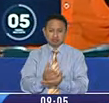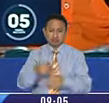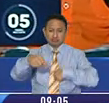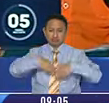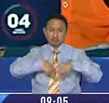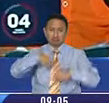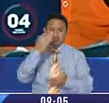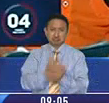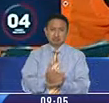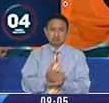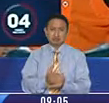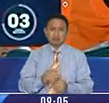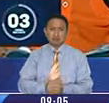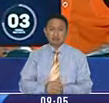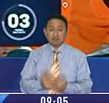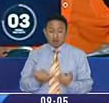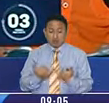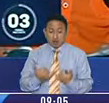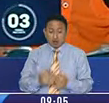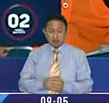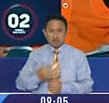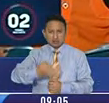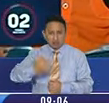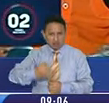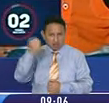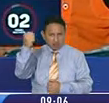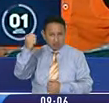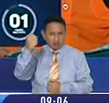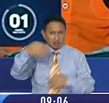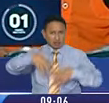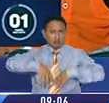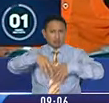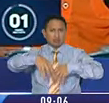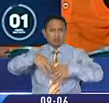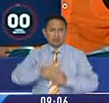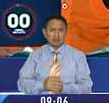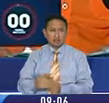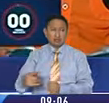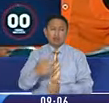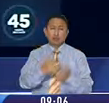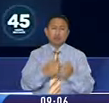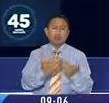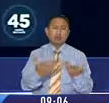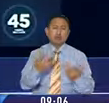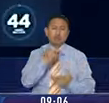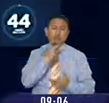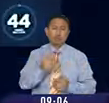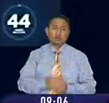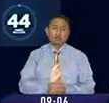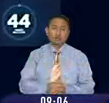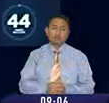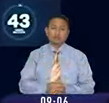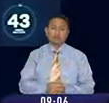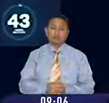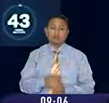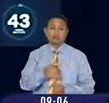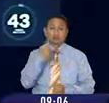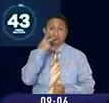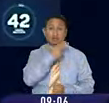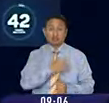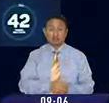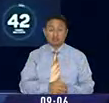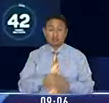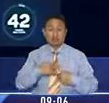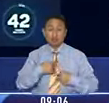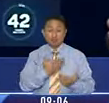de la gente. ¿Cómo garantizará el legítimo derecho de la protesta sin que afecte la propiedad? Totalmente mentira. Que